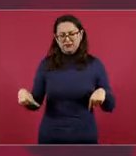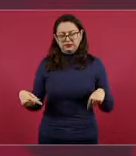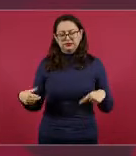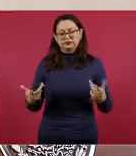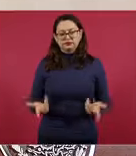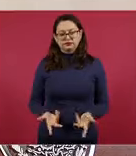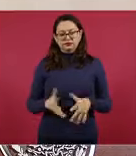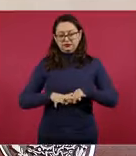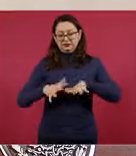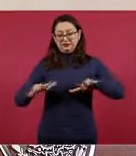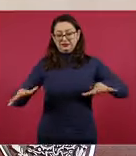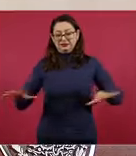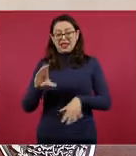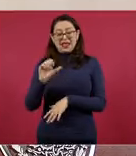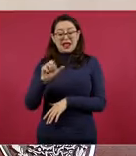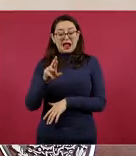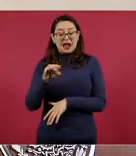en Playa del Carmen